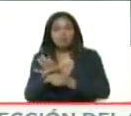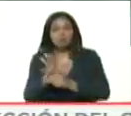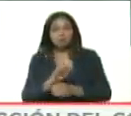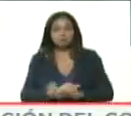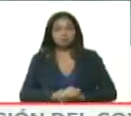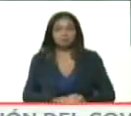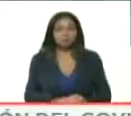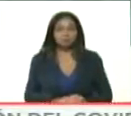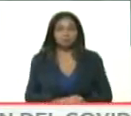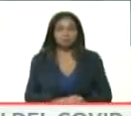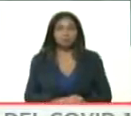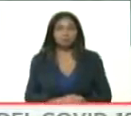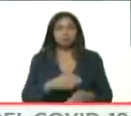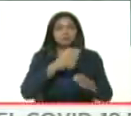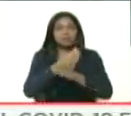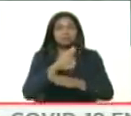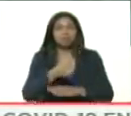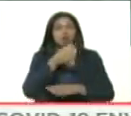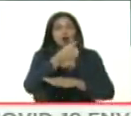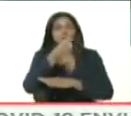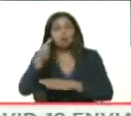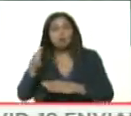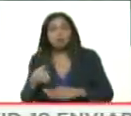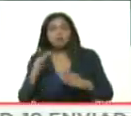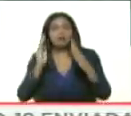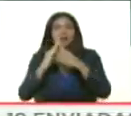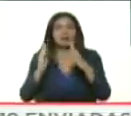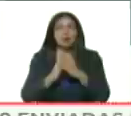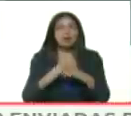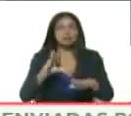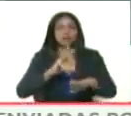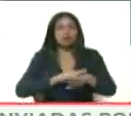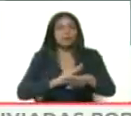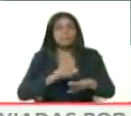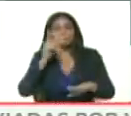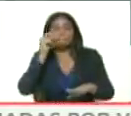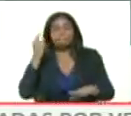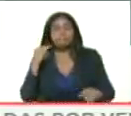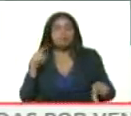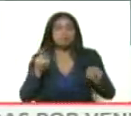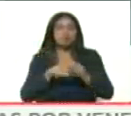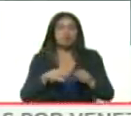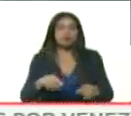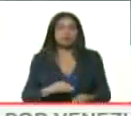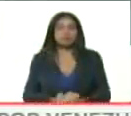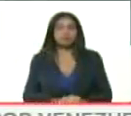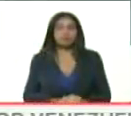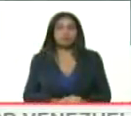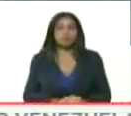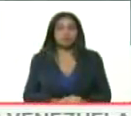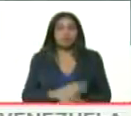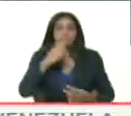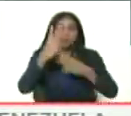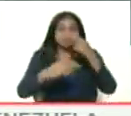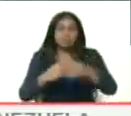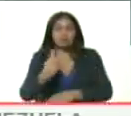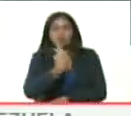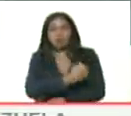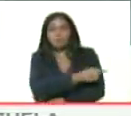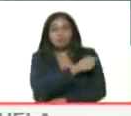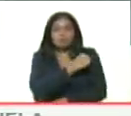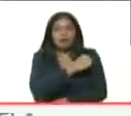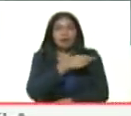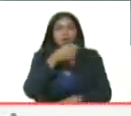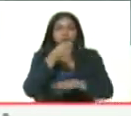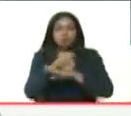COVID-19. Han ido en el casa por casa con nuestros médicos, con la misión Barrio Adentro. Han visitado los hospitales